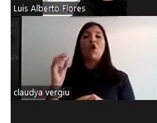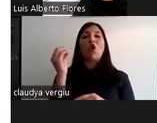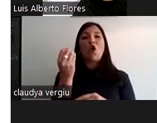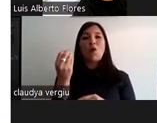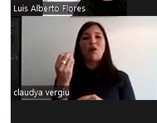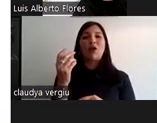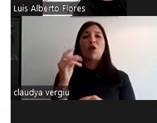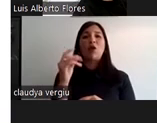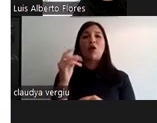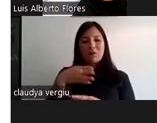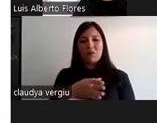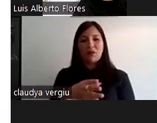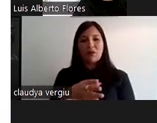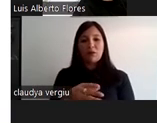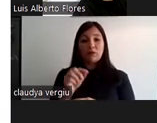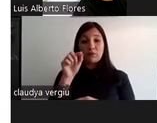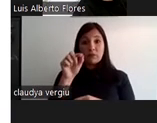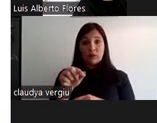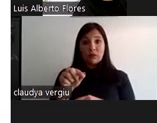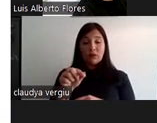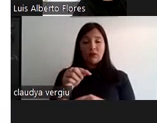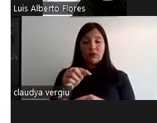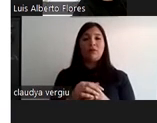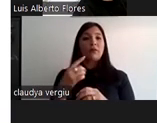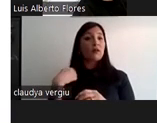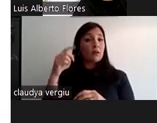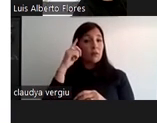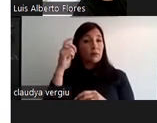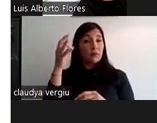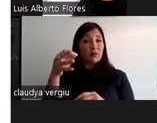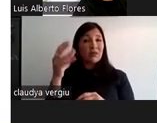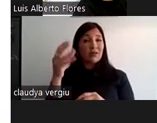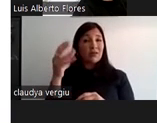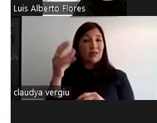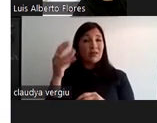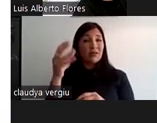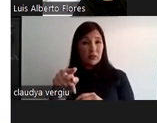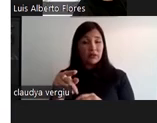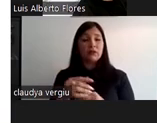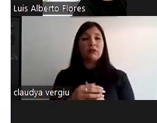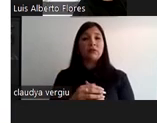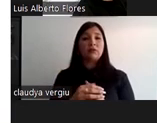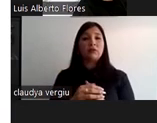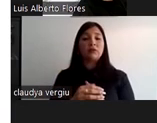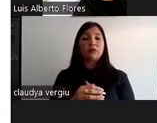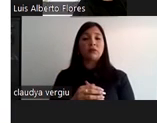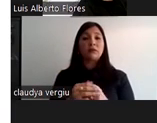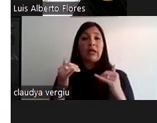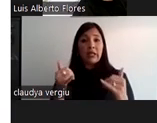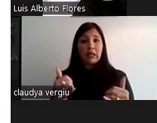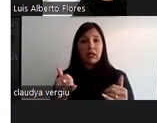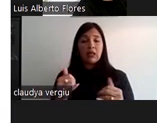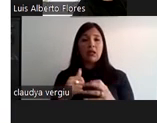estos medios y aquí hay que tomar muy en cuenta que es estos jóvenes que son son personas que necesitan ser